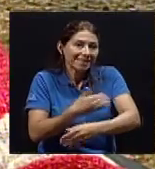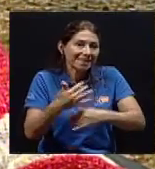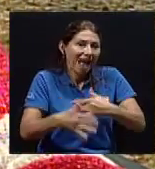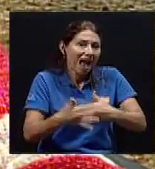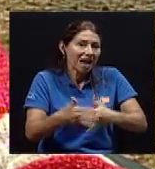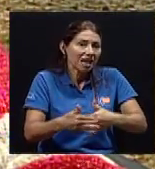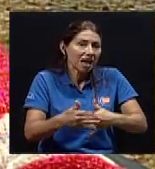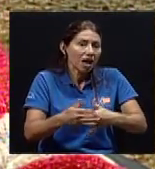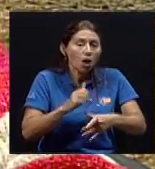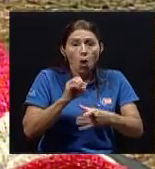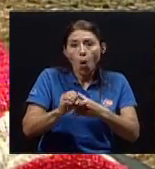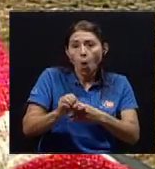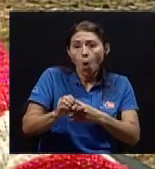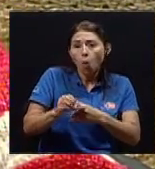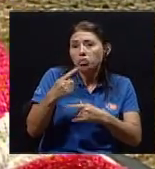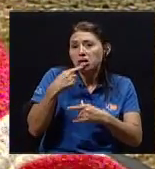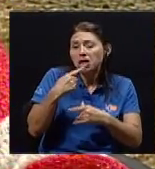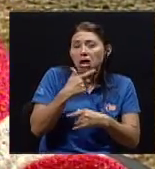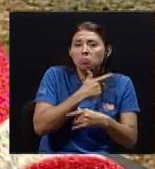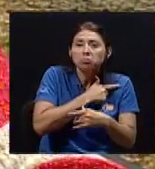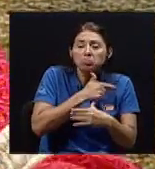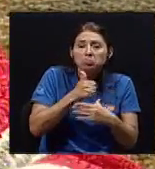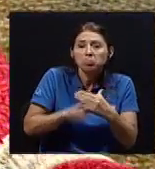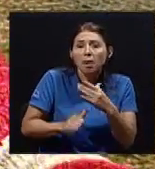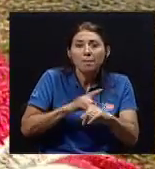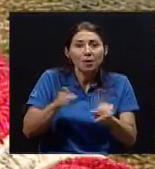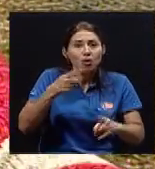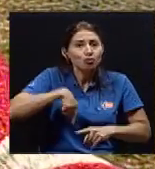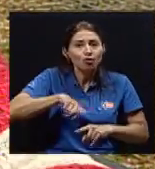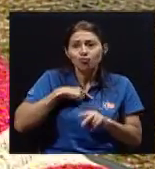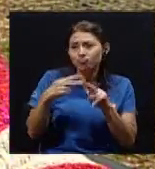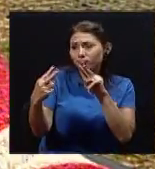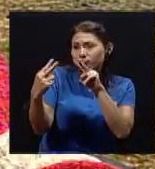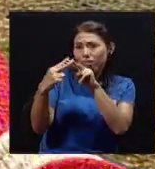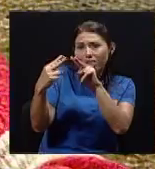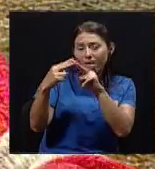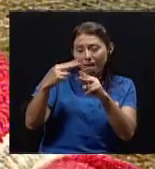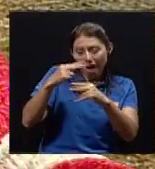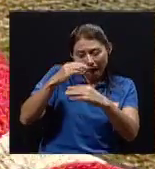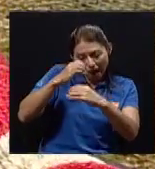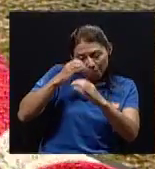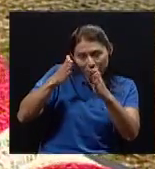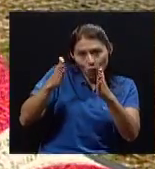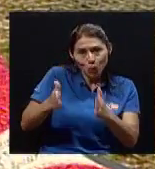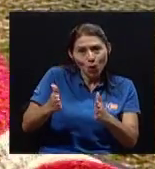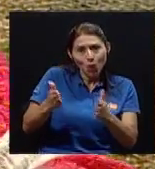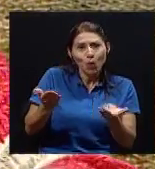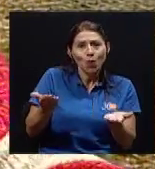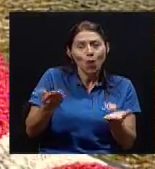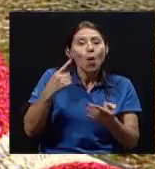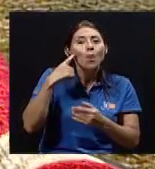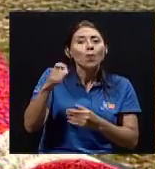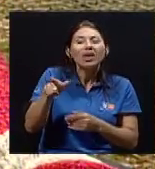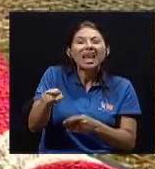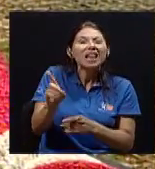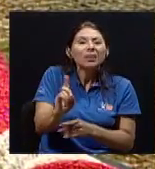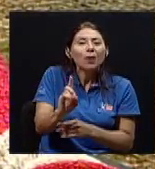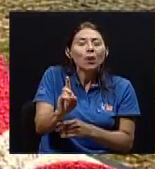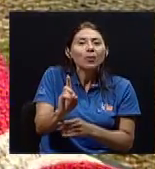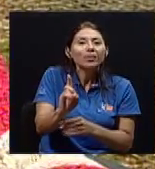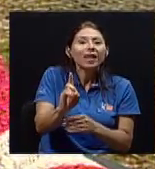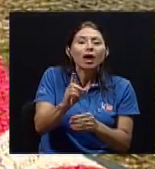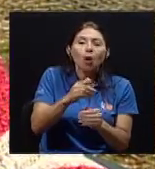al microbiólogo, ¿verdad? Es curioso. Correcto. Porque el microbiólogo está detrás, haciendo investigación, haciendo los